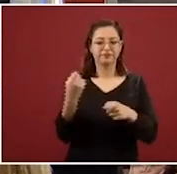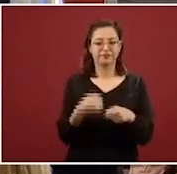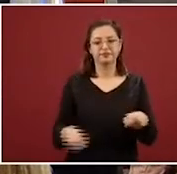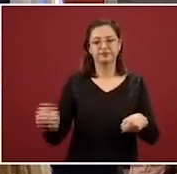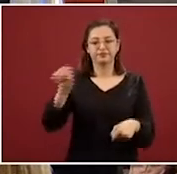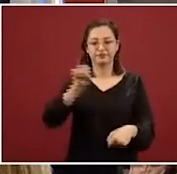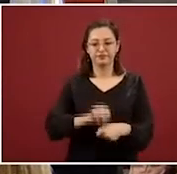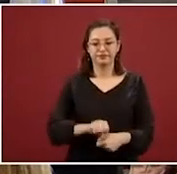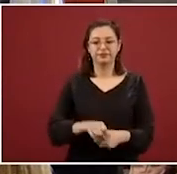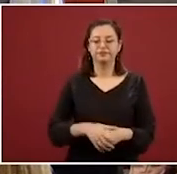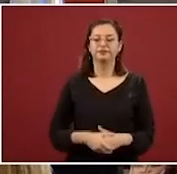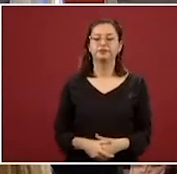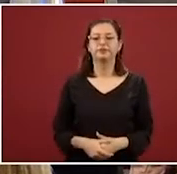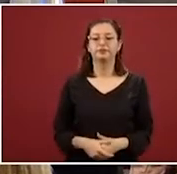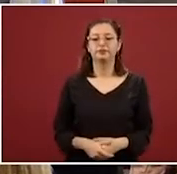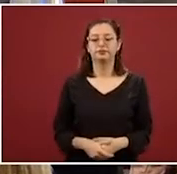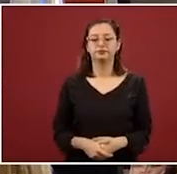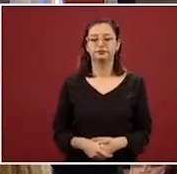los combustibles en esta semana.